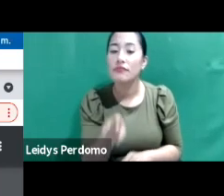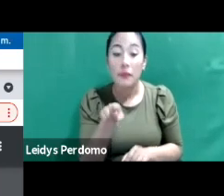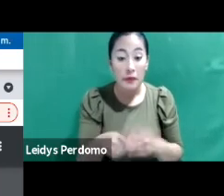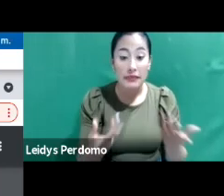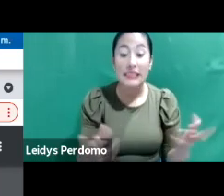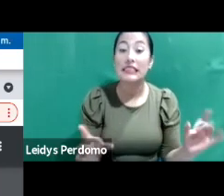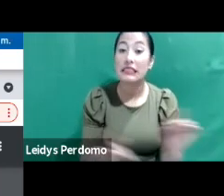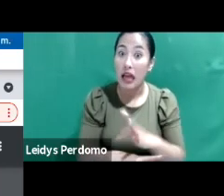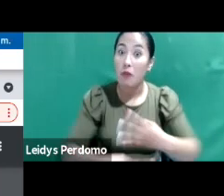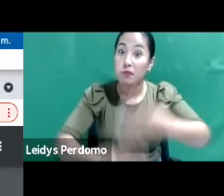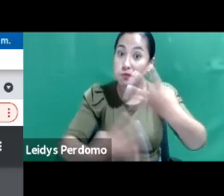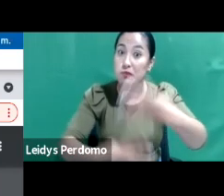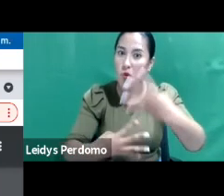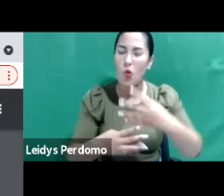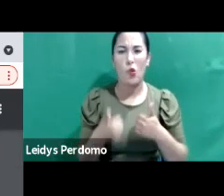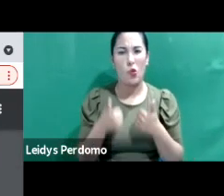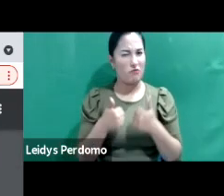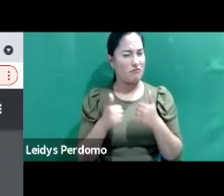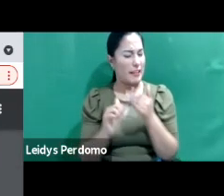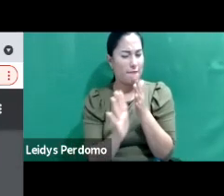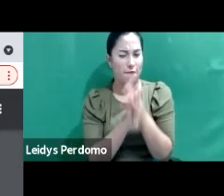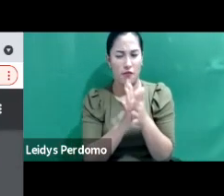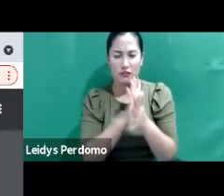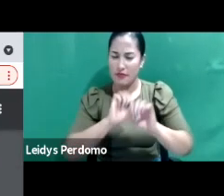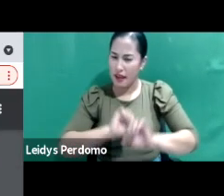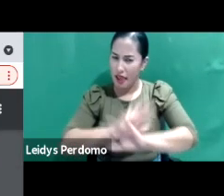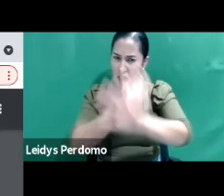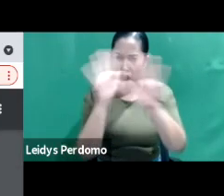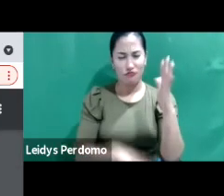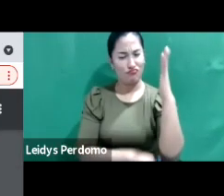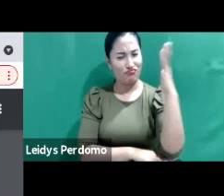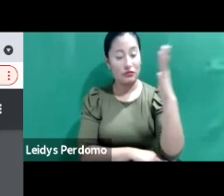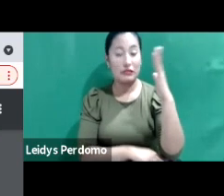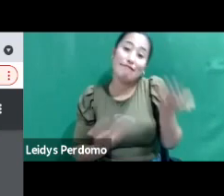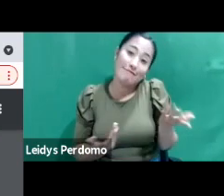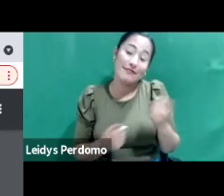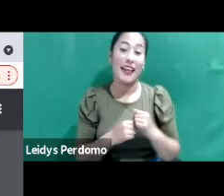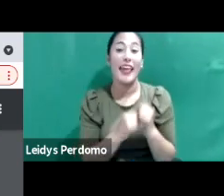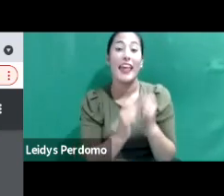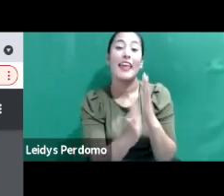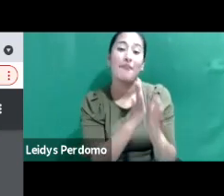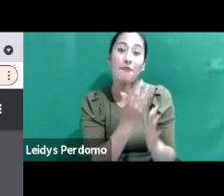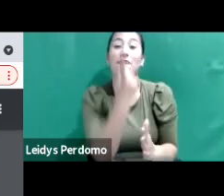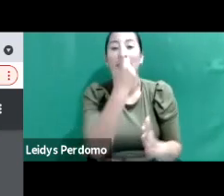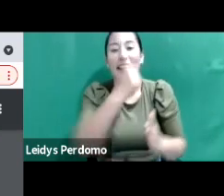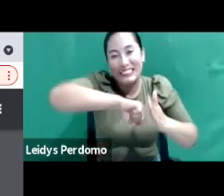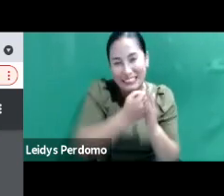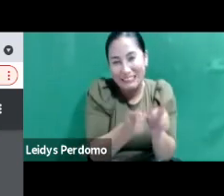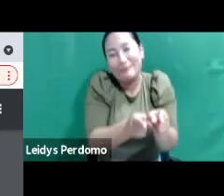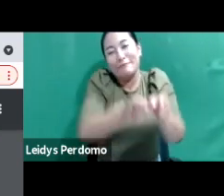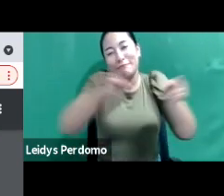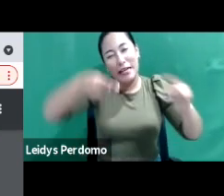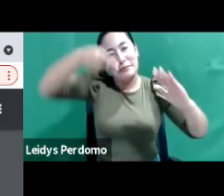chat, bueno, creo que todo ha sido súper claro, queda mucha información pendiente como de profundizar, esa es la